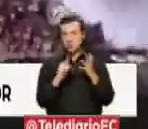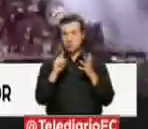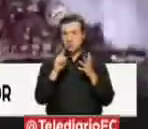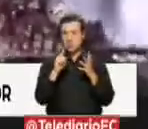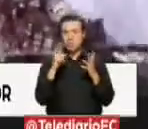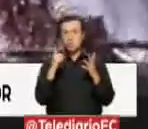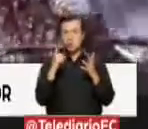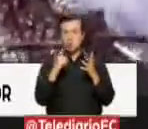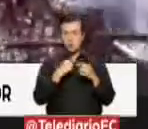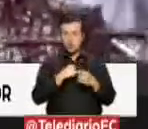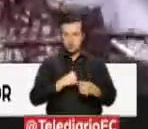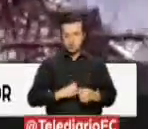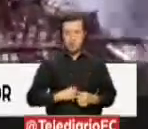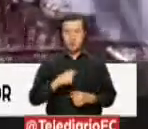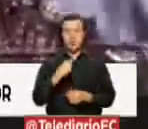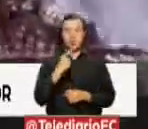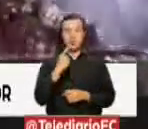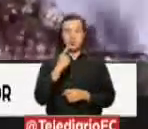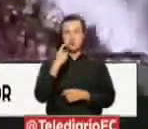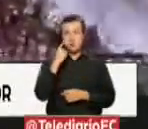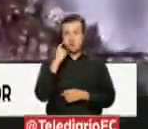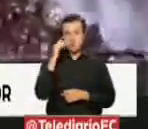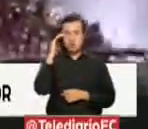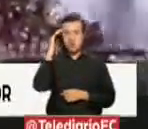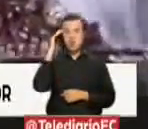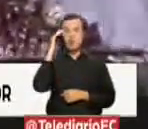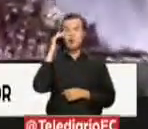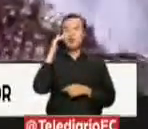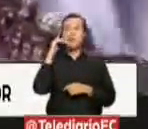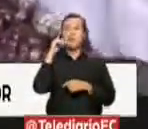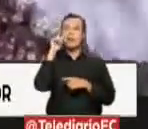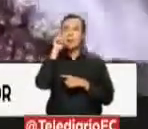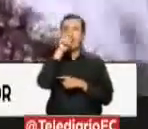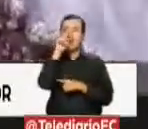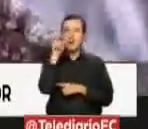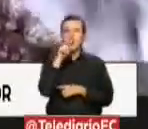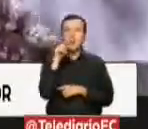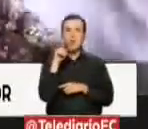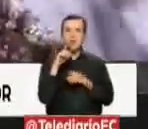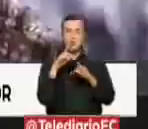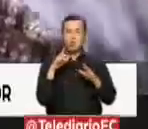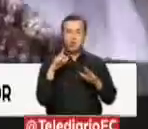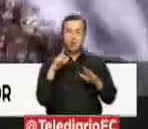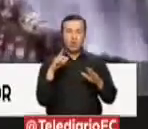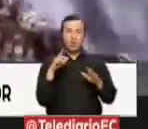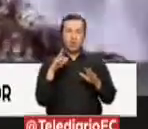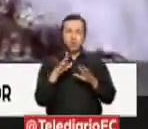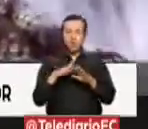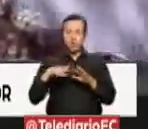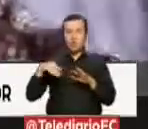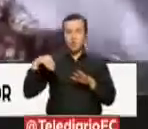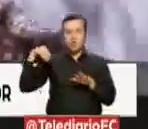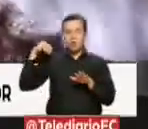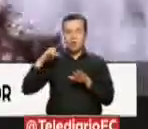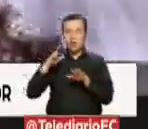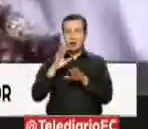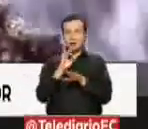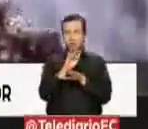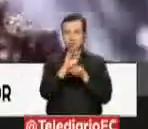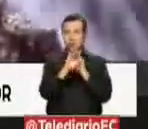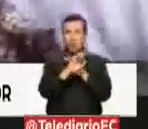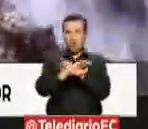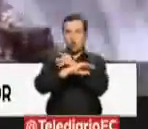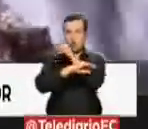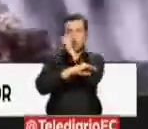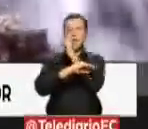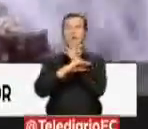negra bajo la pechera, el triángulo superior aterciopelado y su cola con puntas blancas. Según el Instituto Nacional de Biología